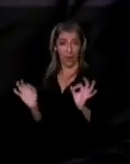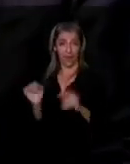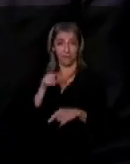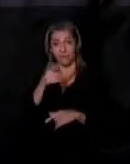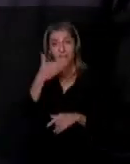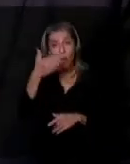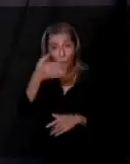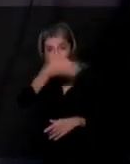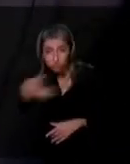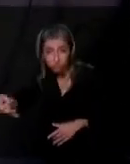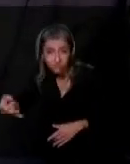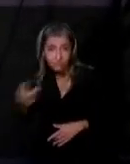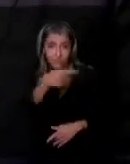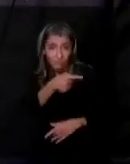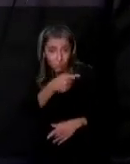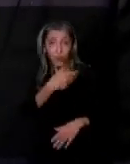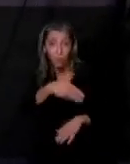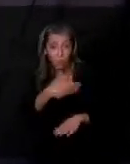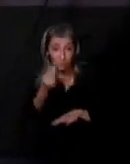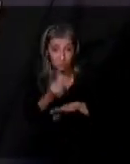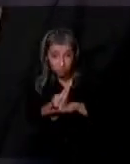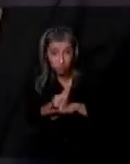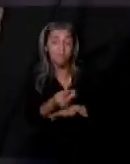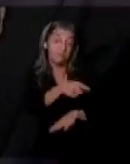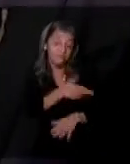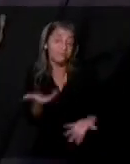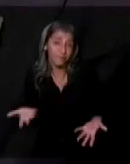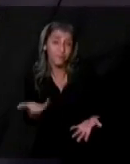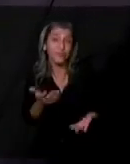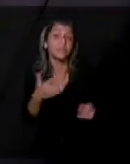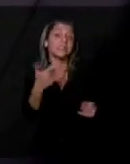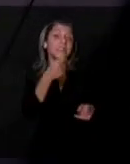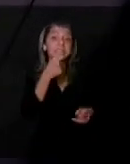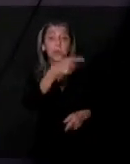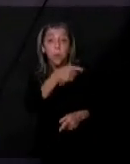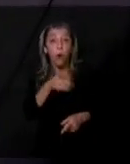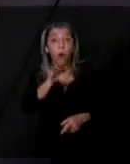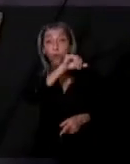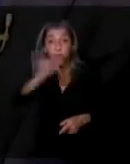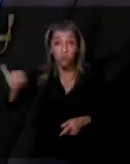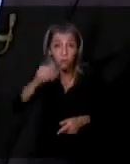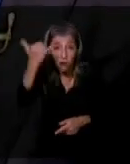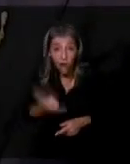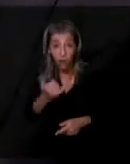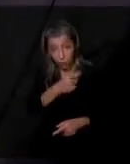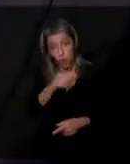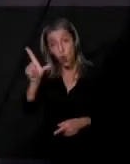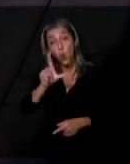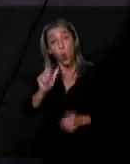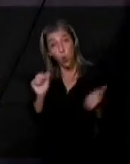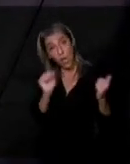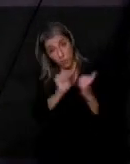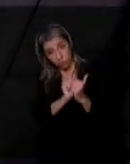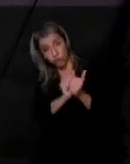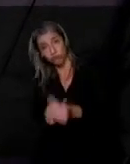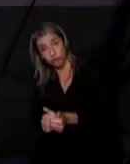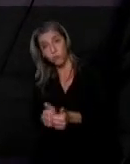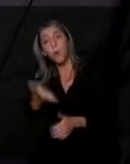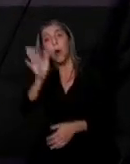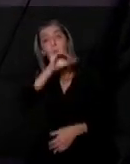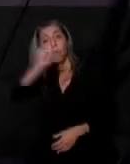propiedad y como sos funcionario público Si tenés una denuncia que hacer el lunes te acompaño a tribunales y la hacemos